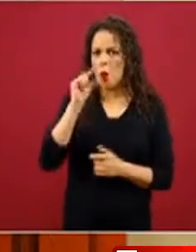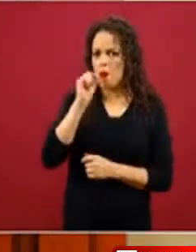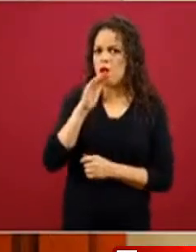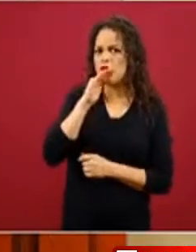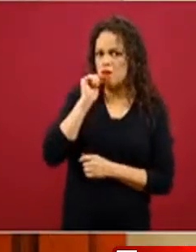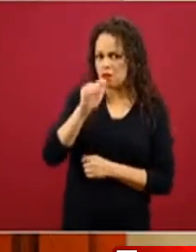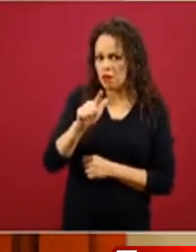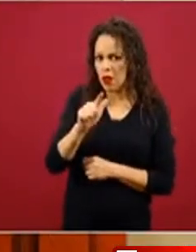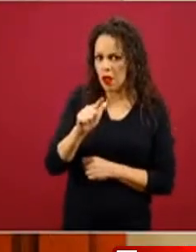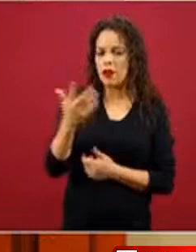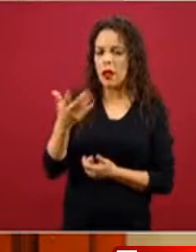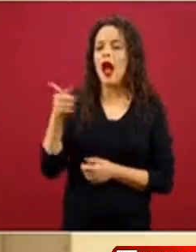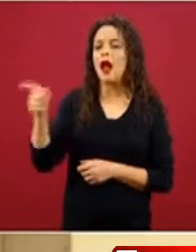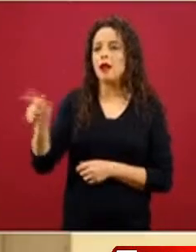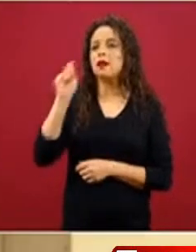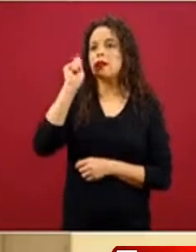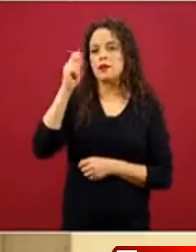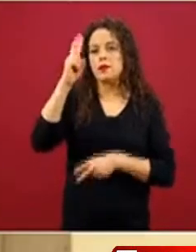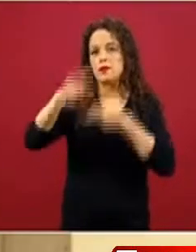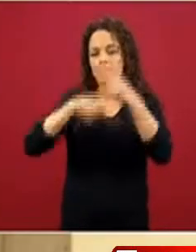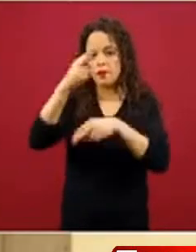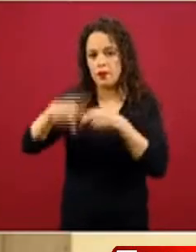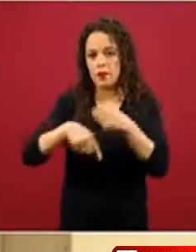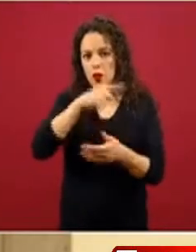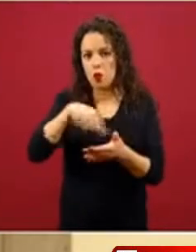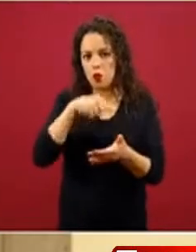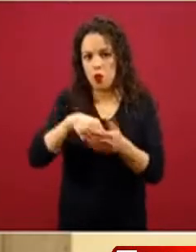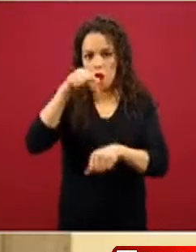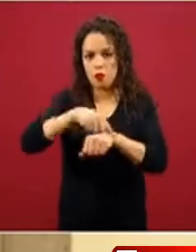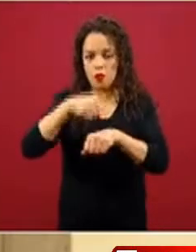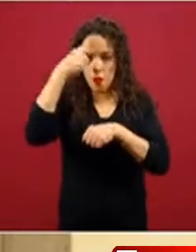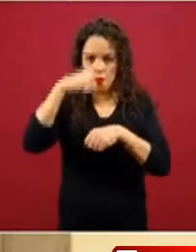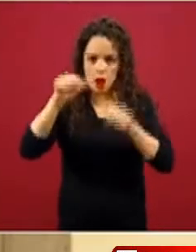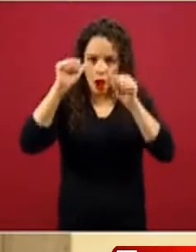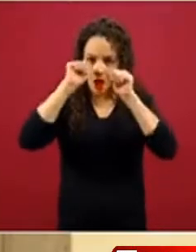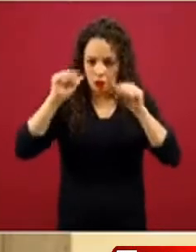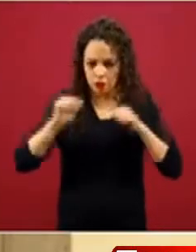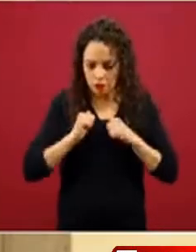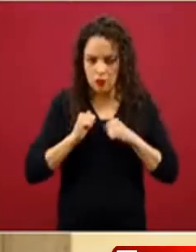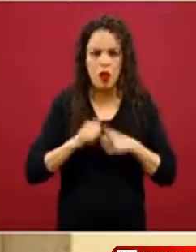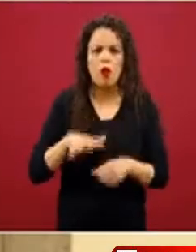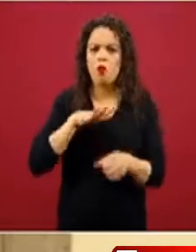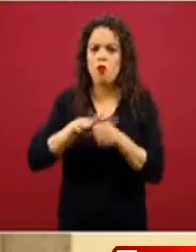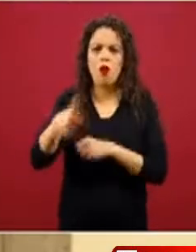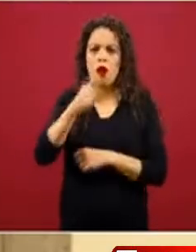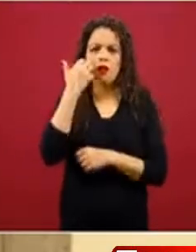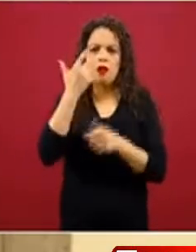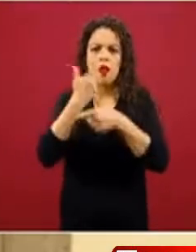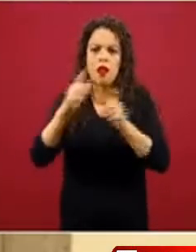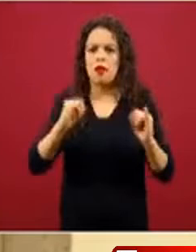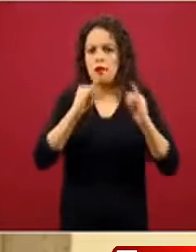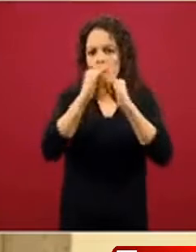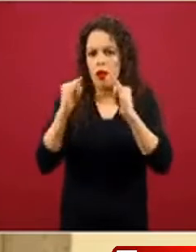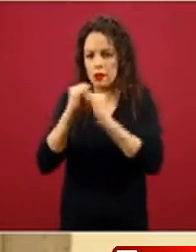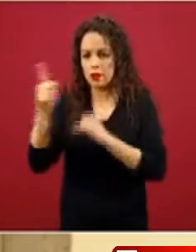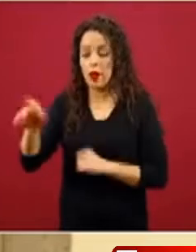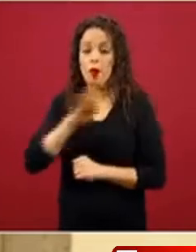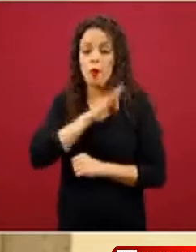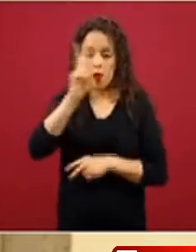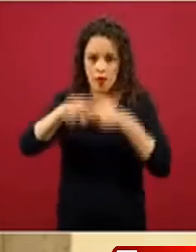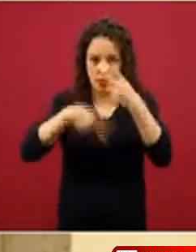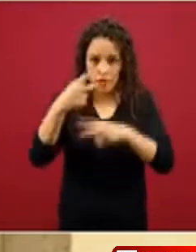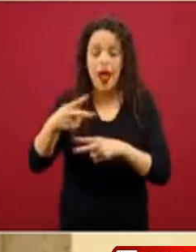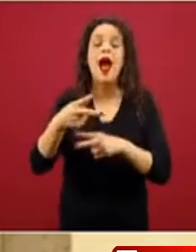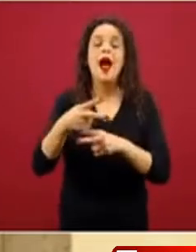síntomas de enfermedad, demandan atención médica en algunas de las instituciones y entonces tienen disponible la posibilidad